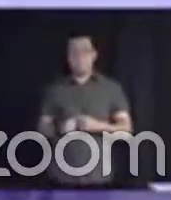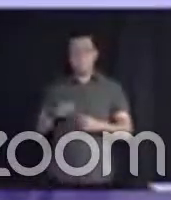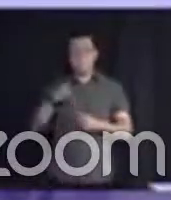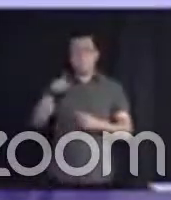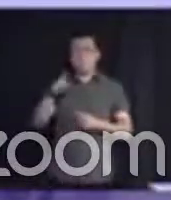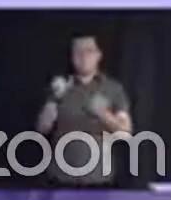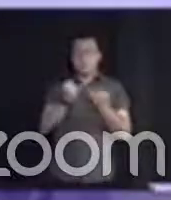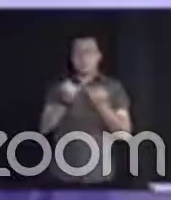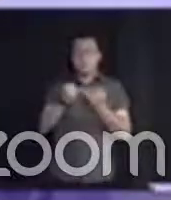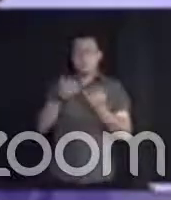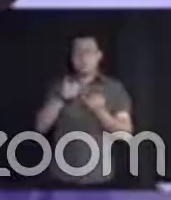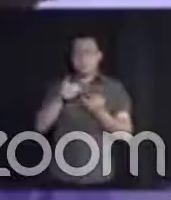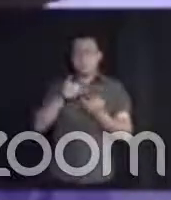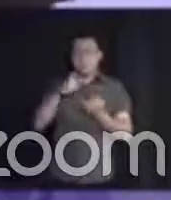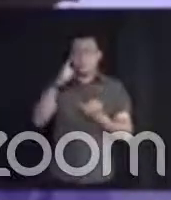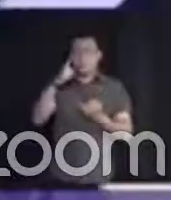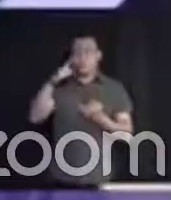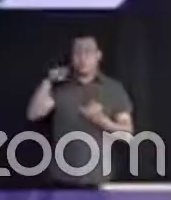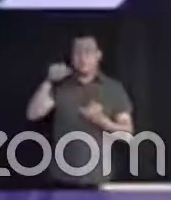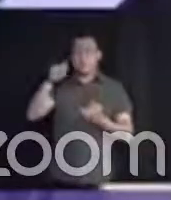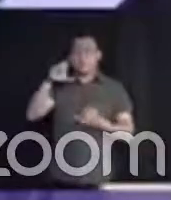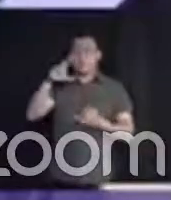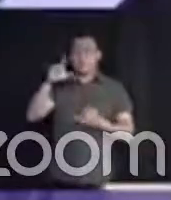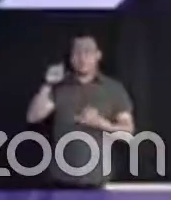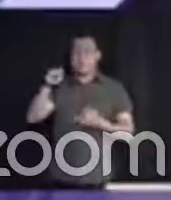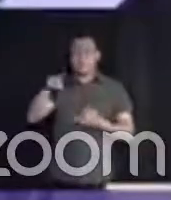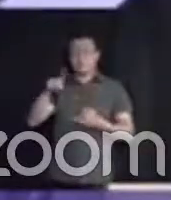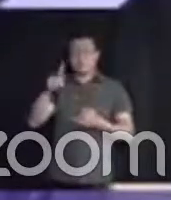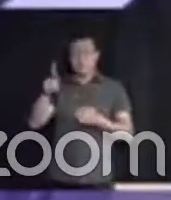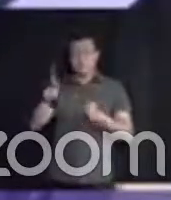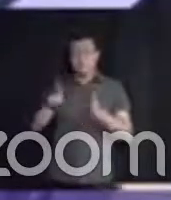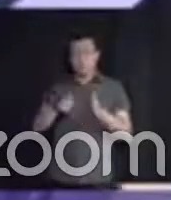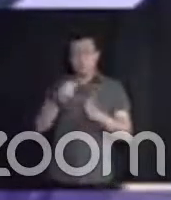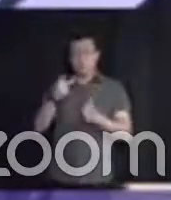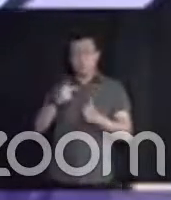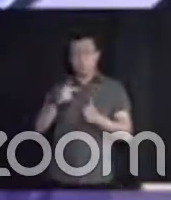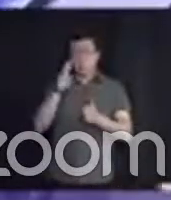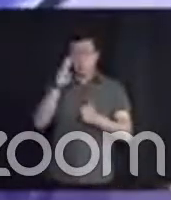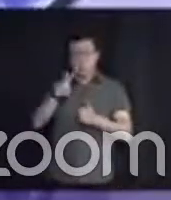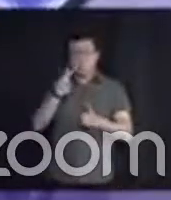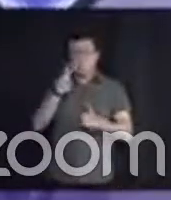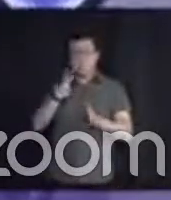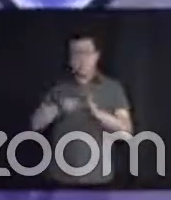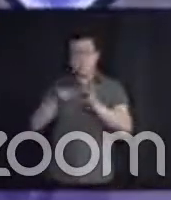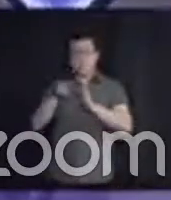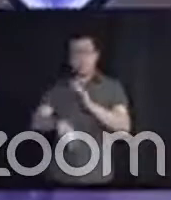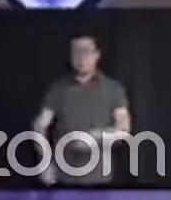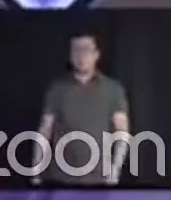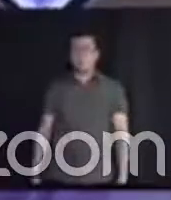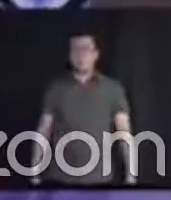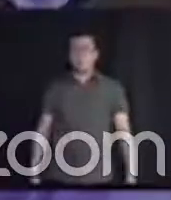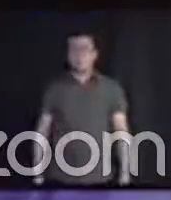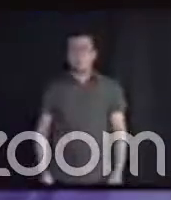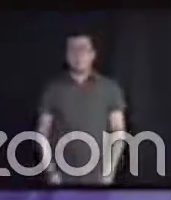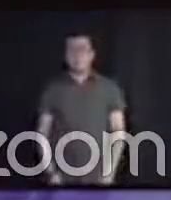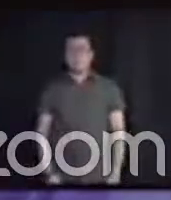Masterclass que va a estar adelante. En Extravaganas. Tenemos un video, por favor.